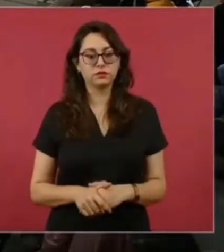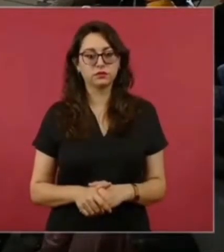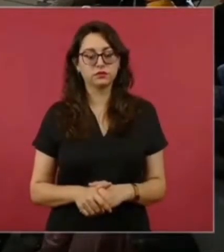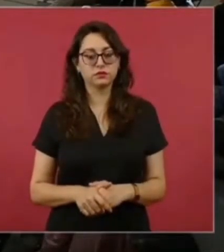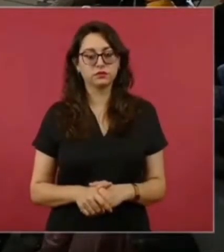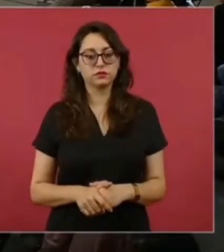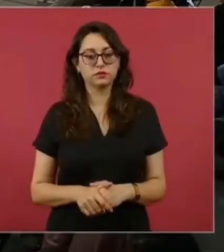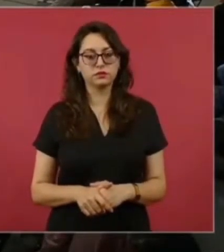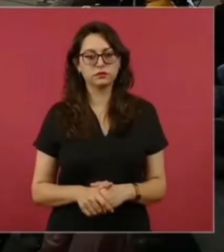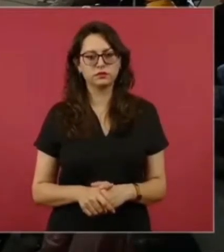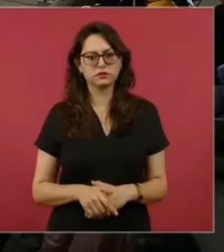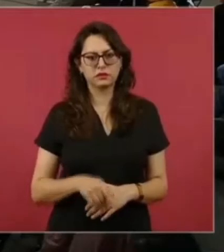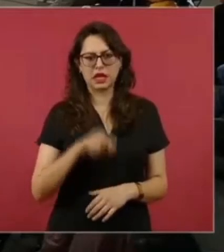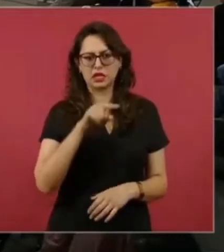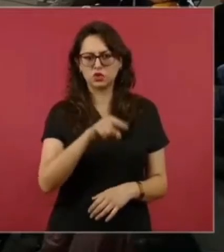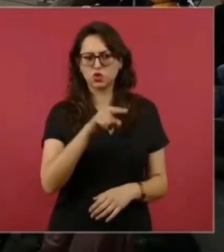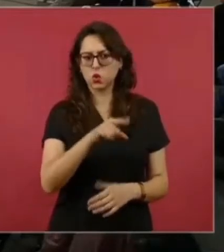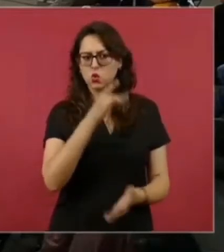Esto debe ser de mi salario.